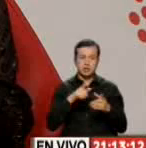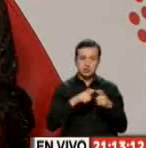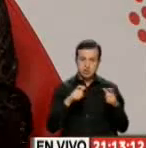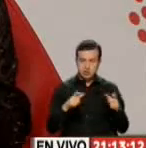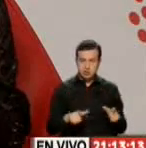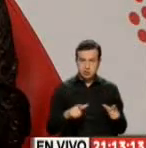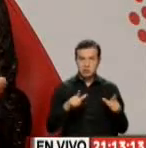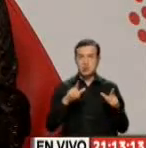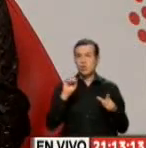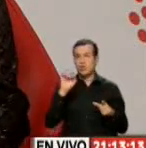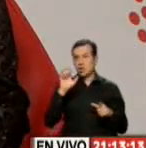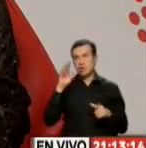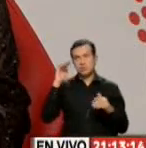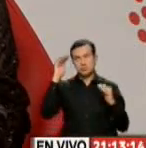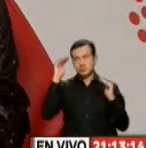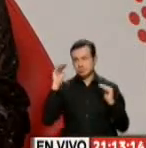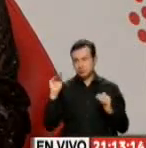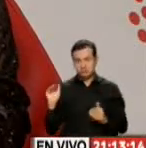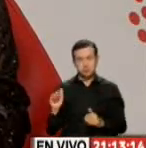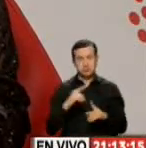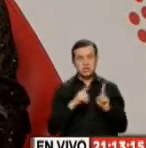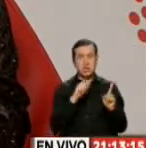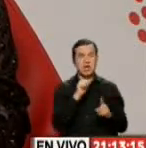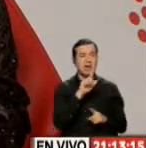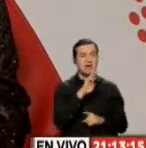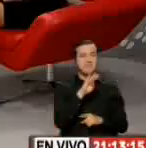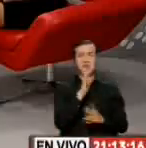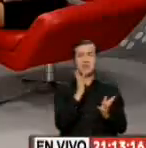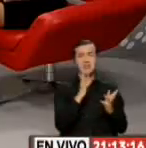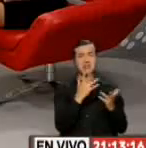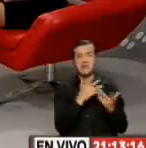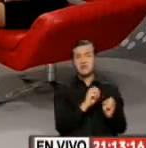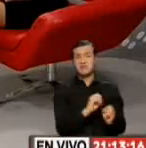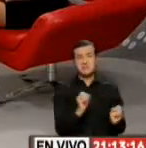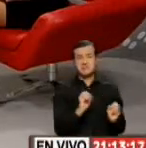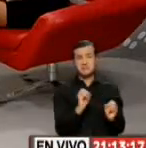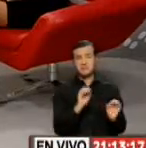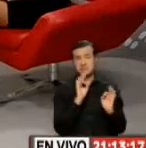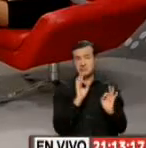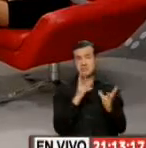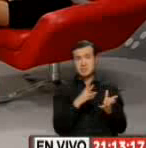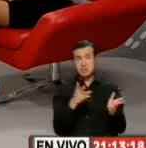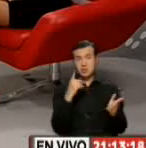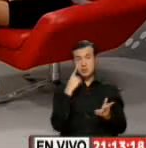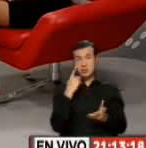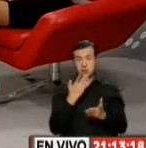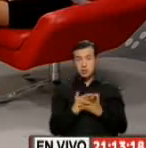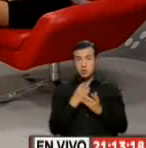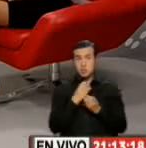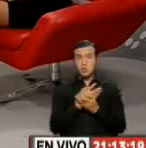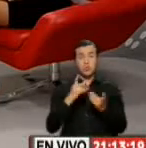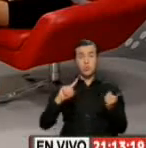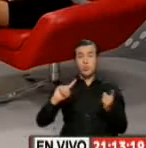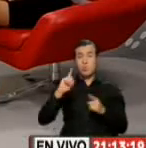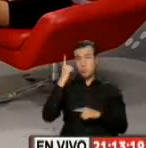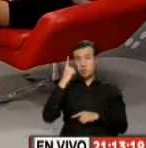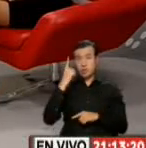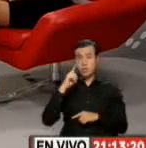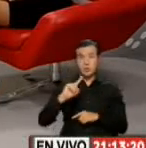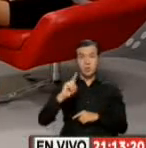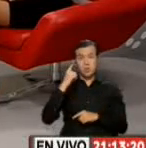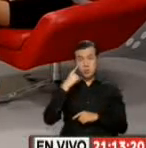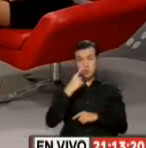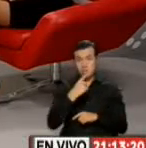OEA en varios otros niveles. Entonces, más allá de lo que no haya funcionado, es el hecho de decir, es el único mecanismo